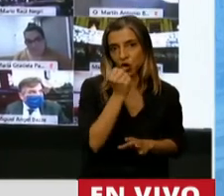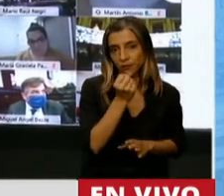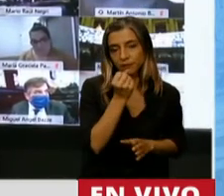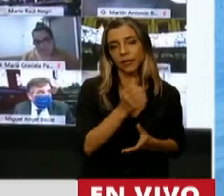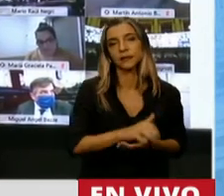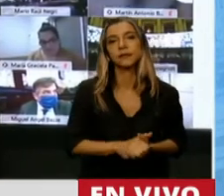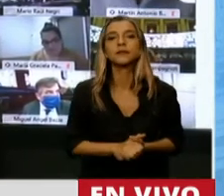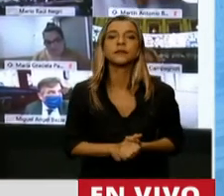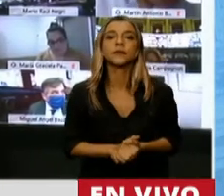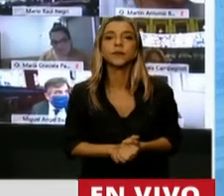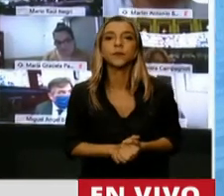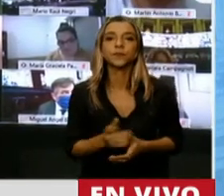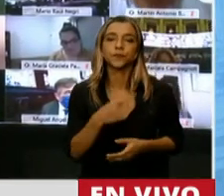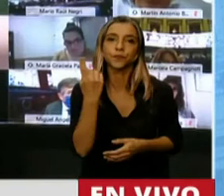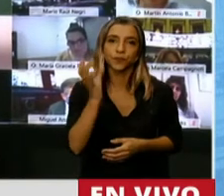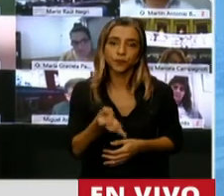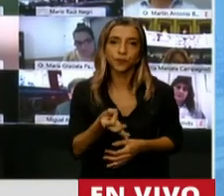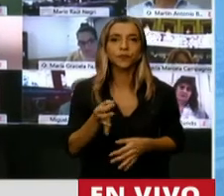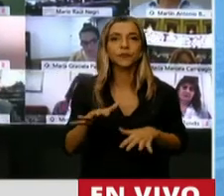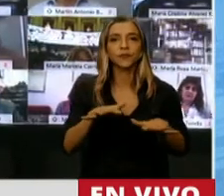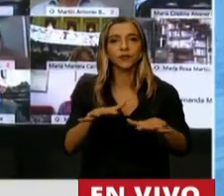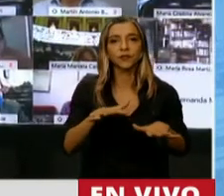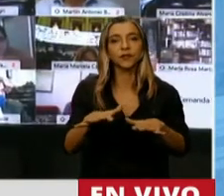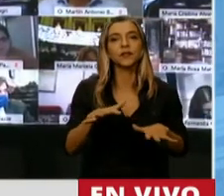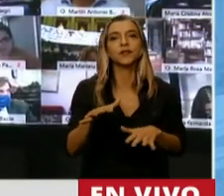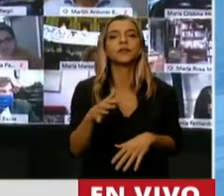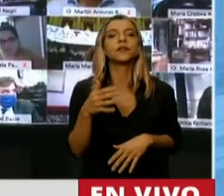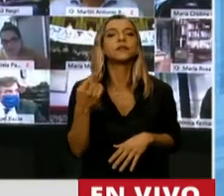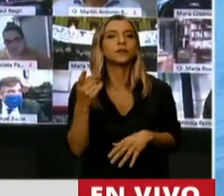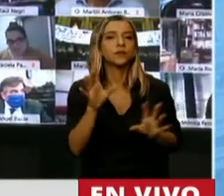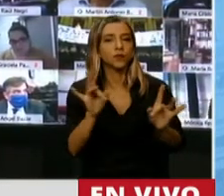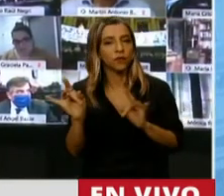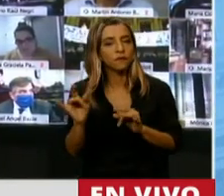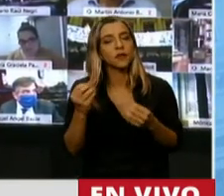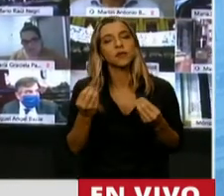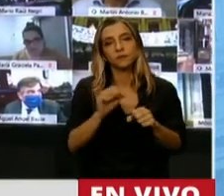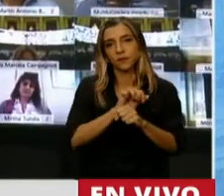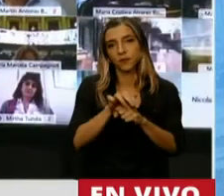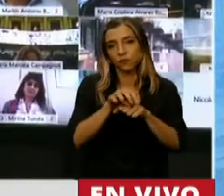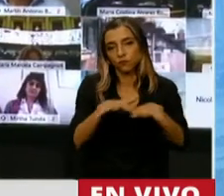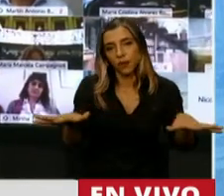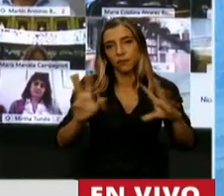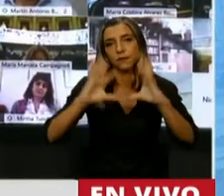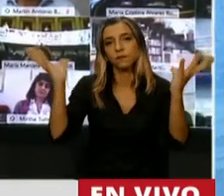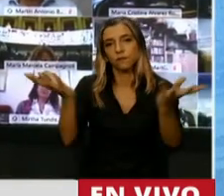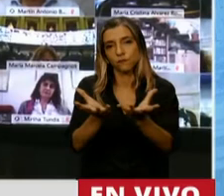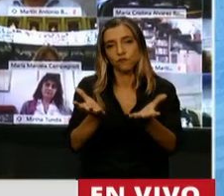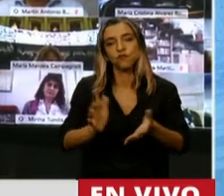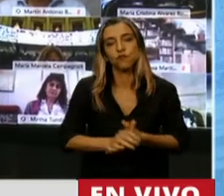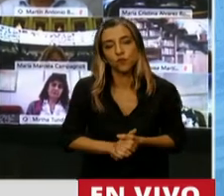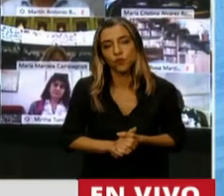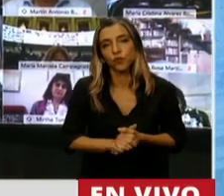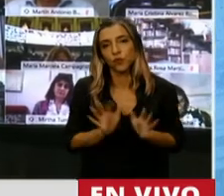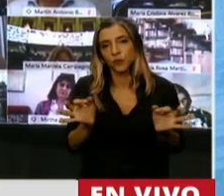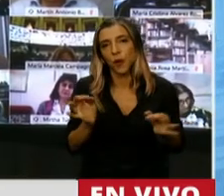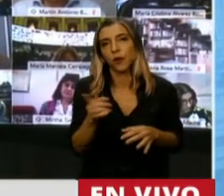todas las dificultades producto de la pandemia mundial que ha paralizado y ha puesto de rodillas